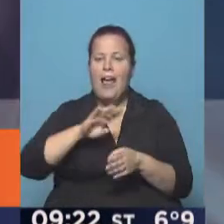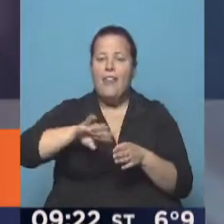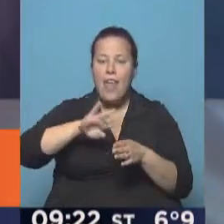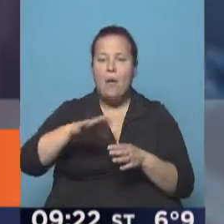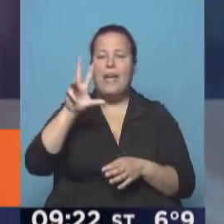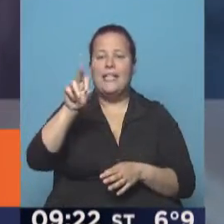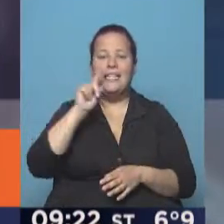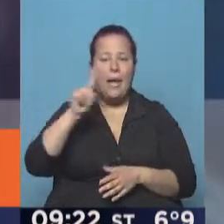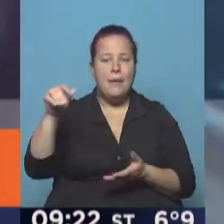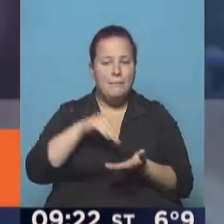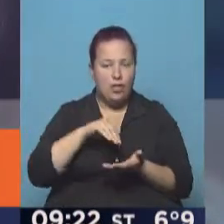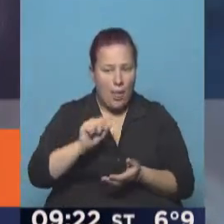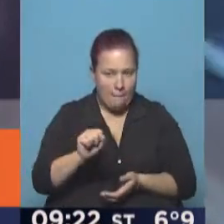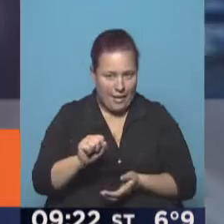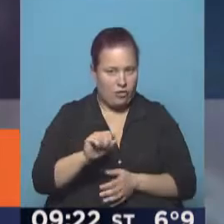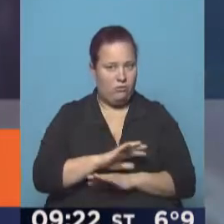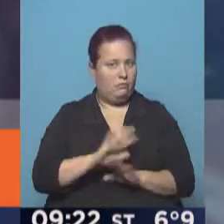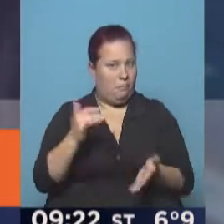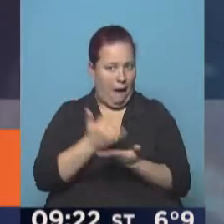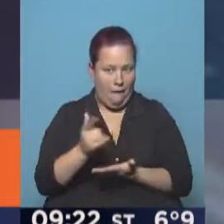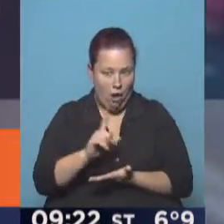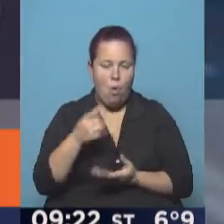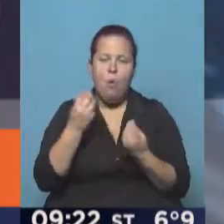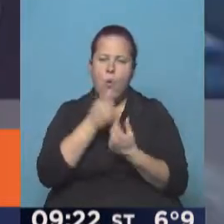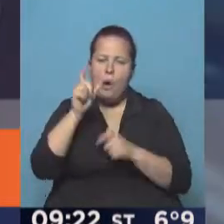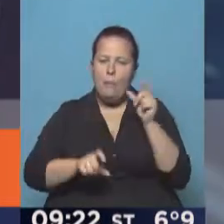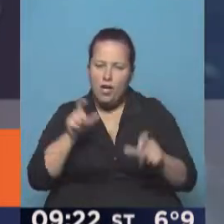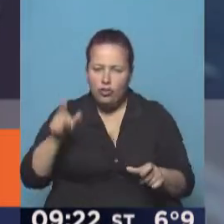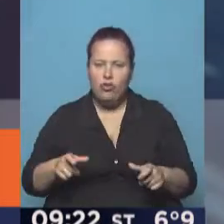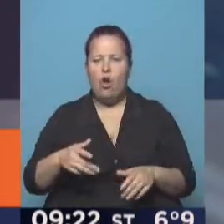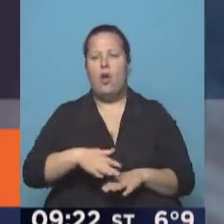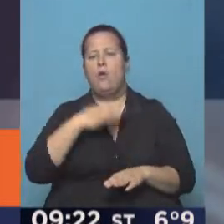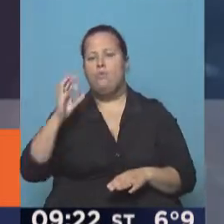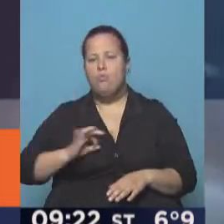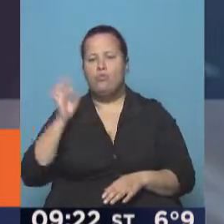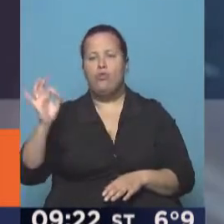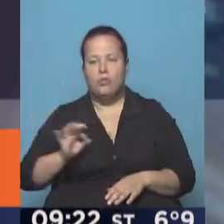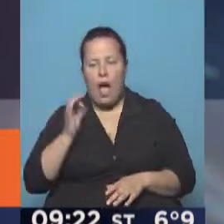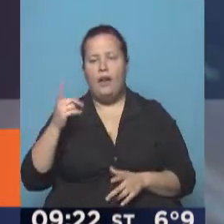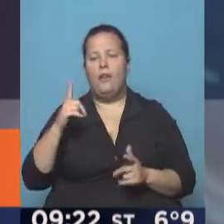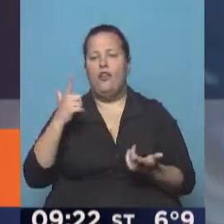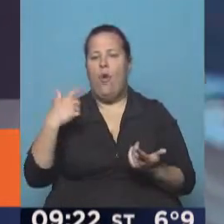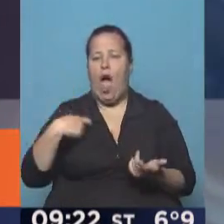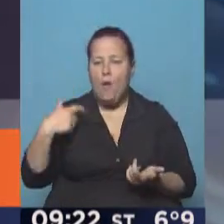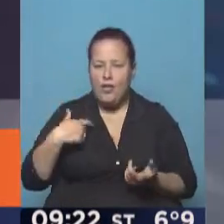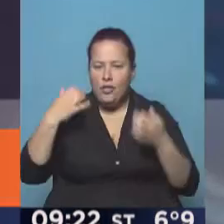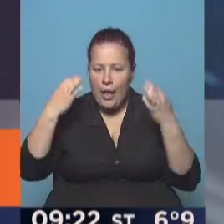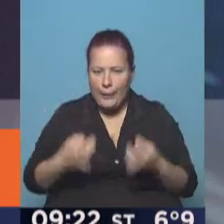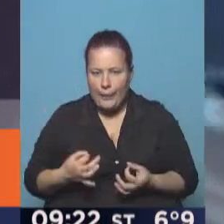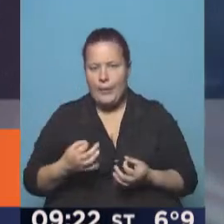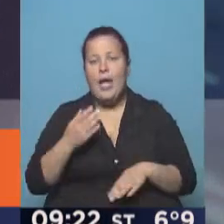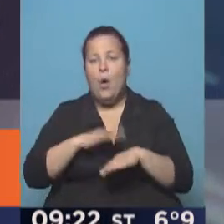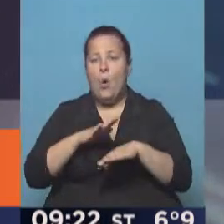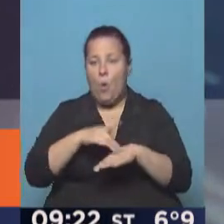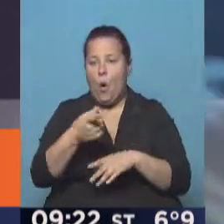asciende a los 30.000 millones de pesos, nada más y nada menos. Digo, ¿cuánta gente durante todos estos años se ha quedado sin una prestación adecuada